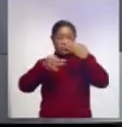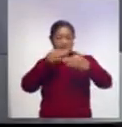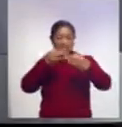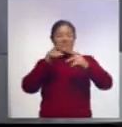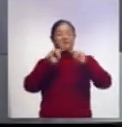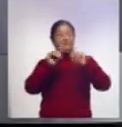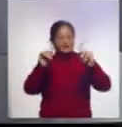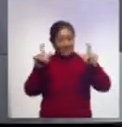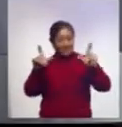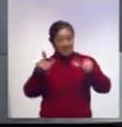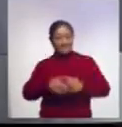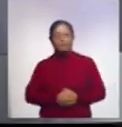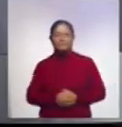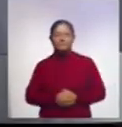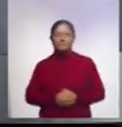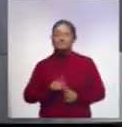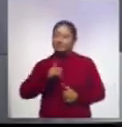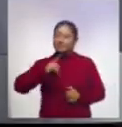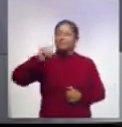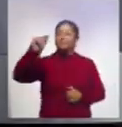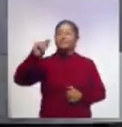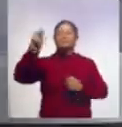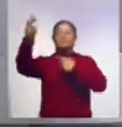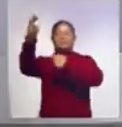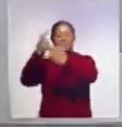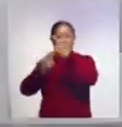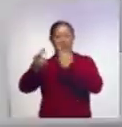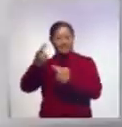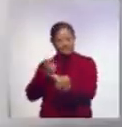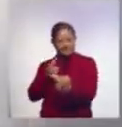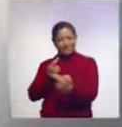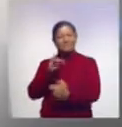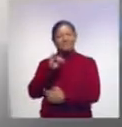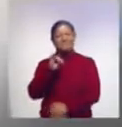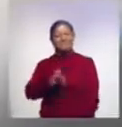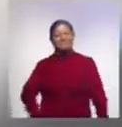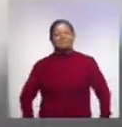Noticias Tlaxcala. Vamos y regresamos, no se vayan.